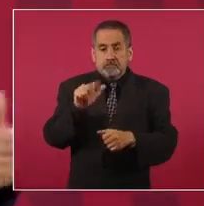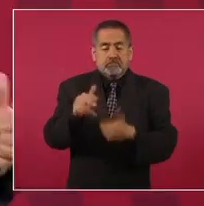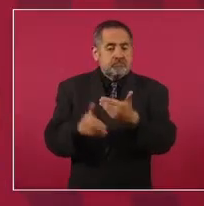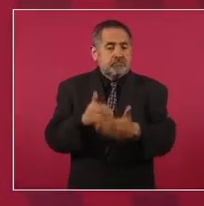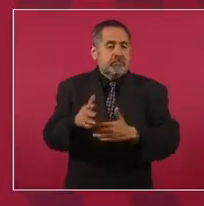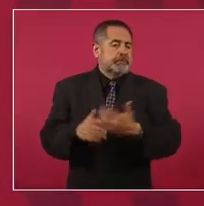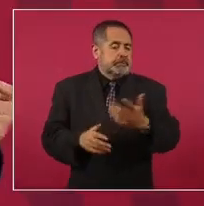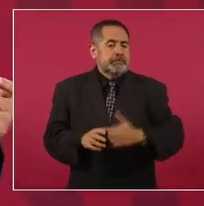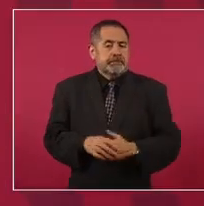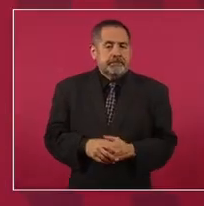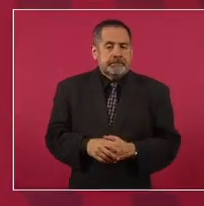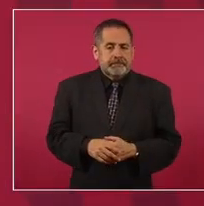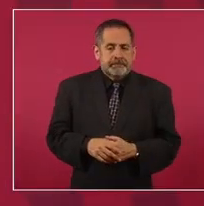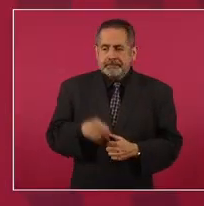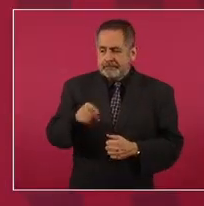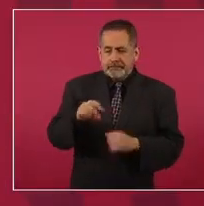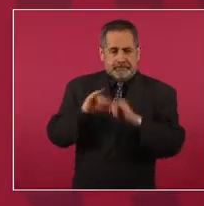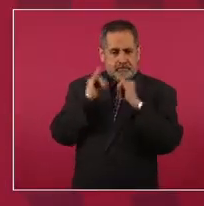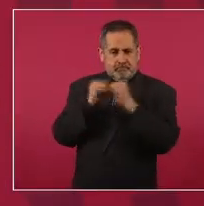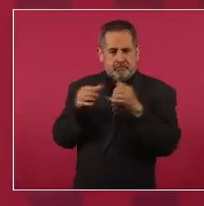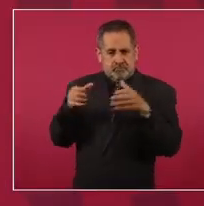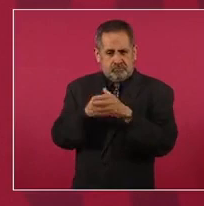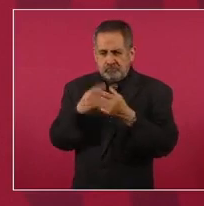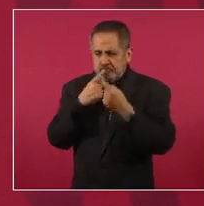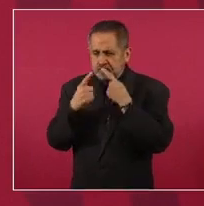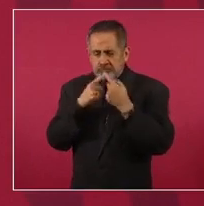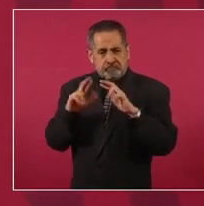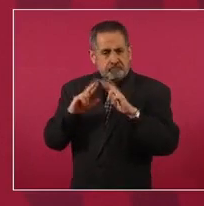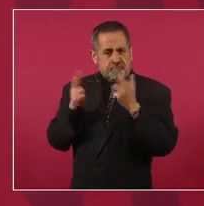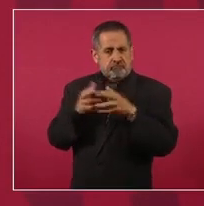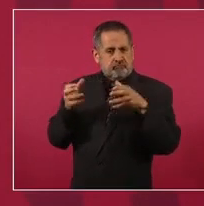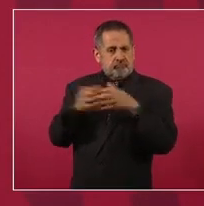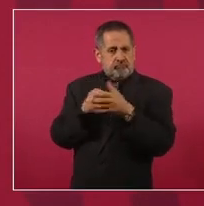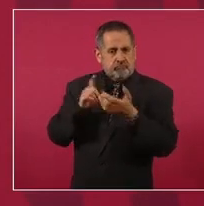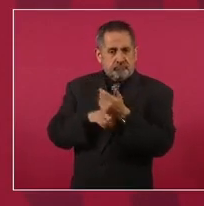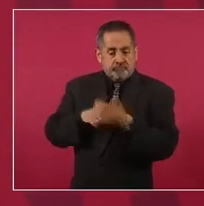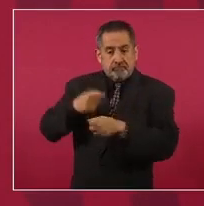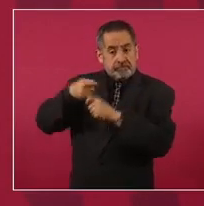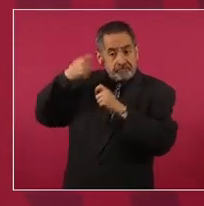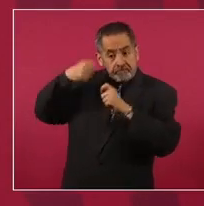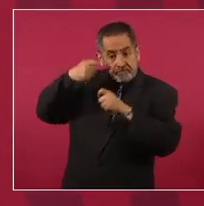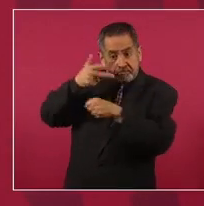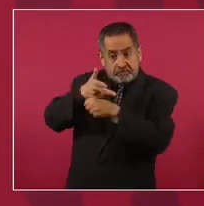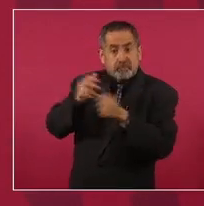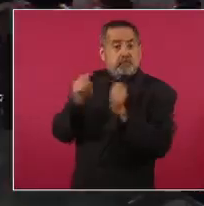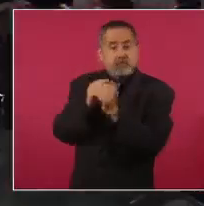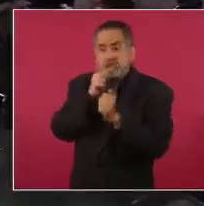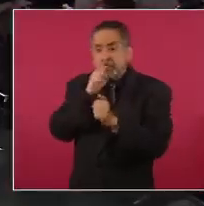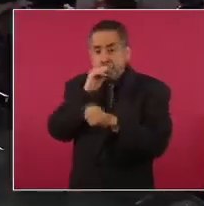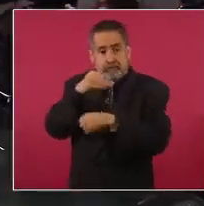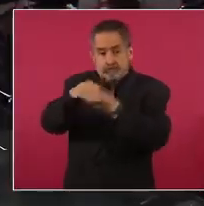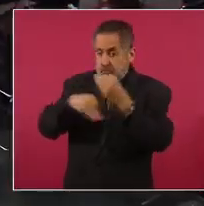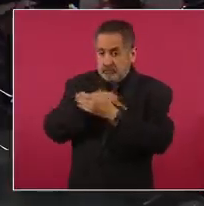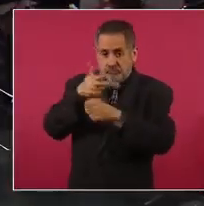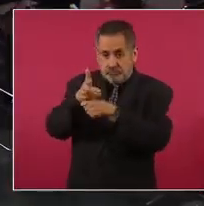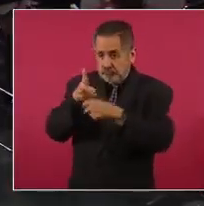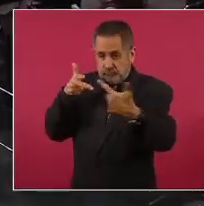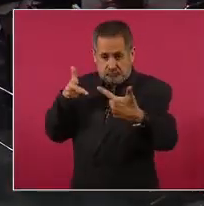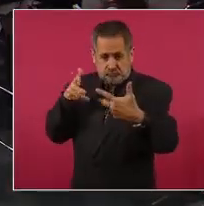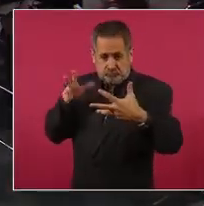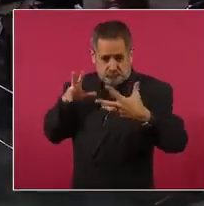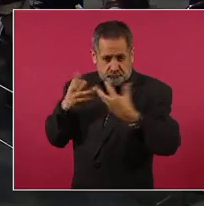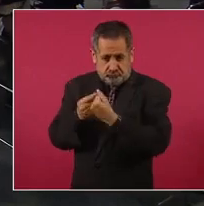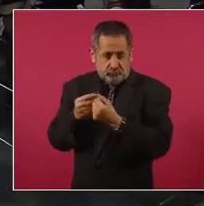En las reuniones, que además todas las hemos grabado, todas,